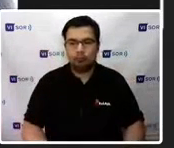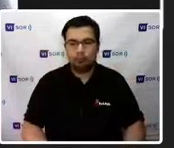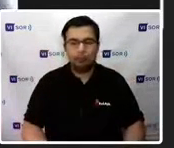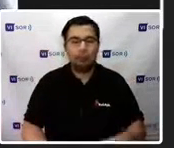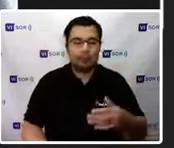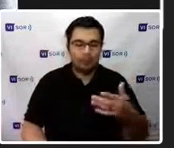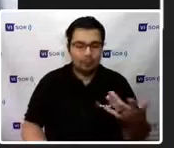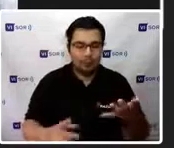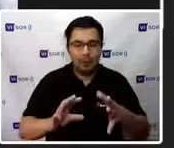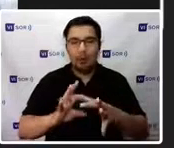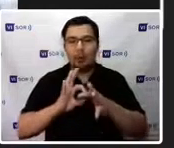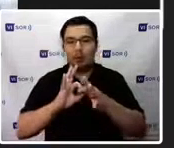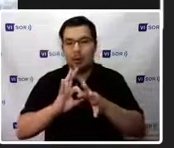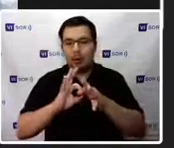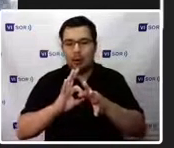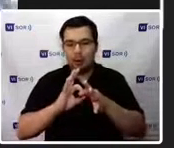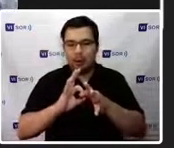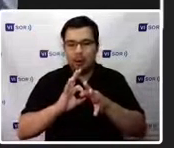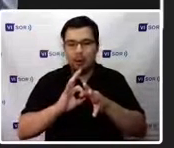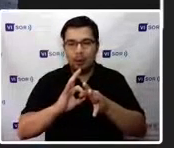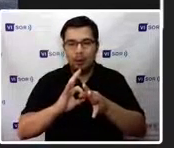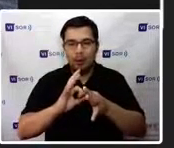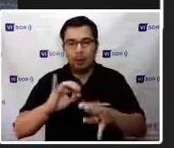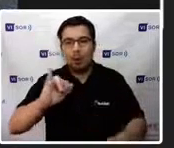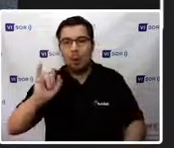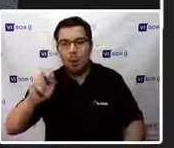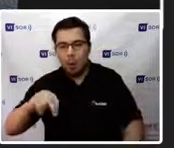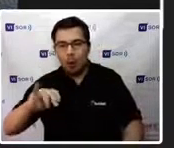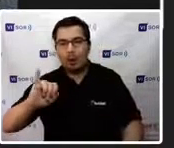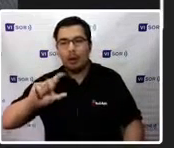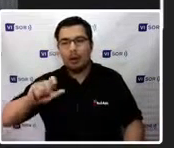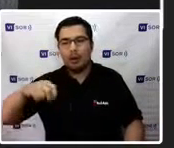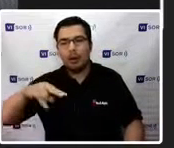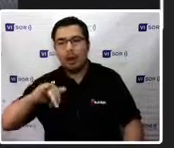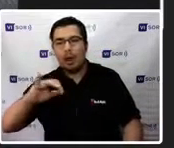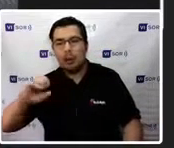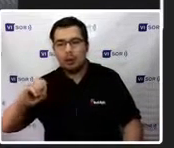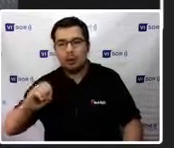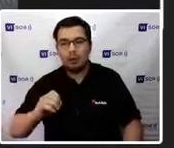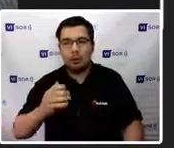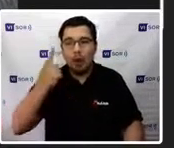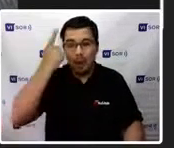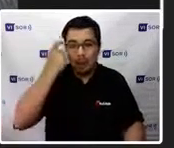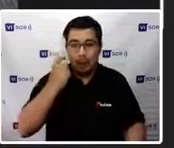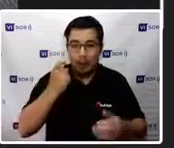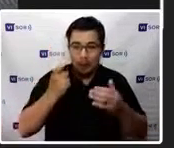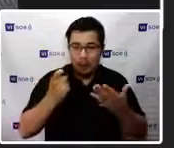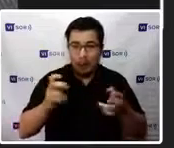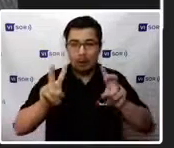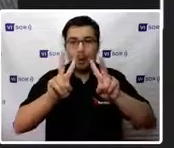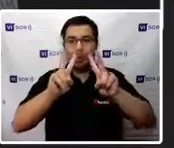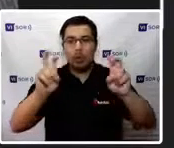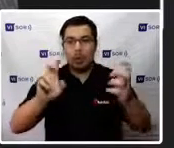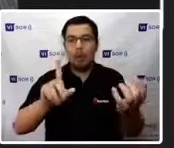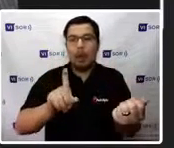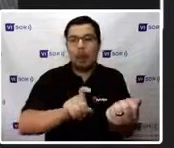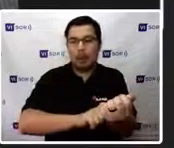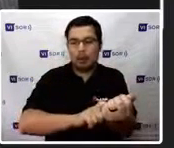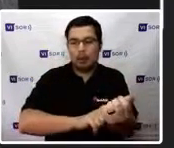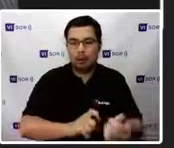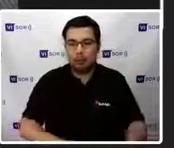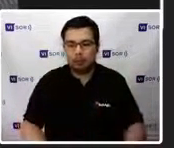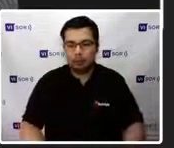Juan Ignacio, tus palabras. Creo que dijiste algo súper clave, que es un tema que es la actitud. Ya, efectivamente,